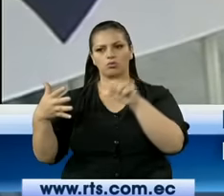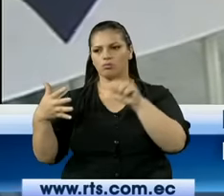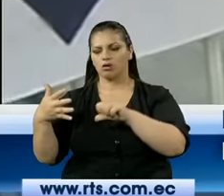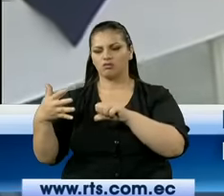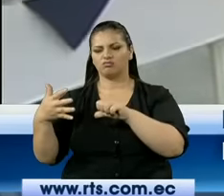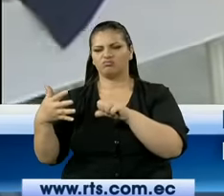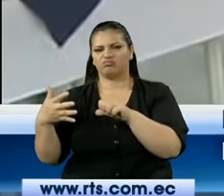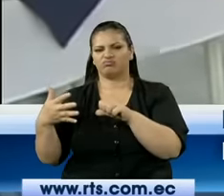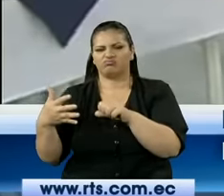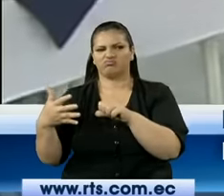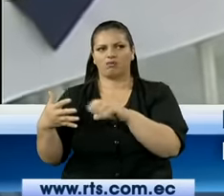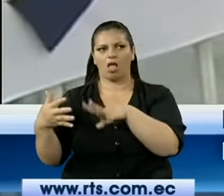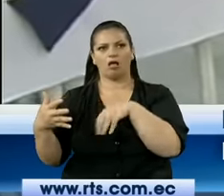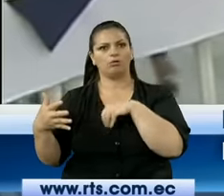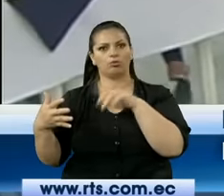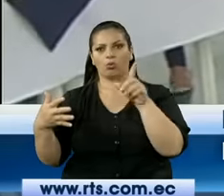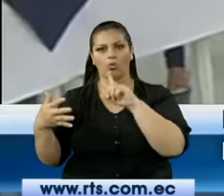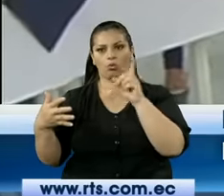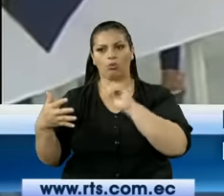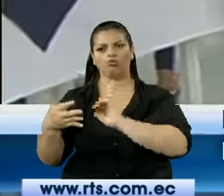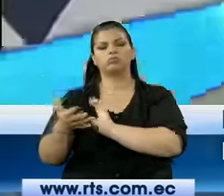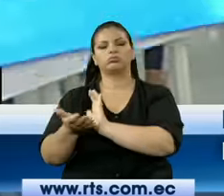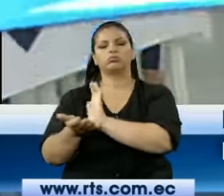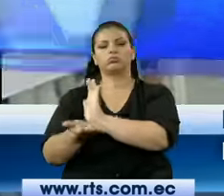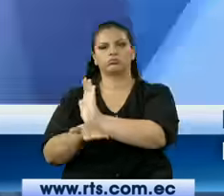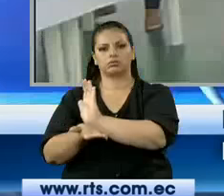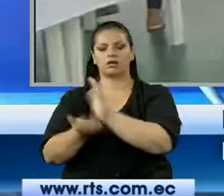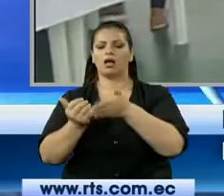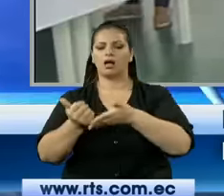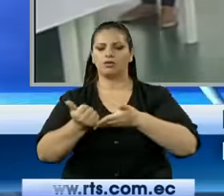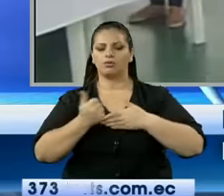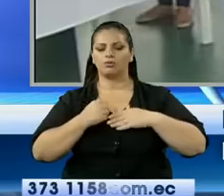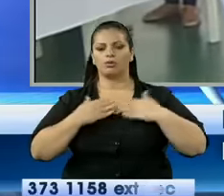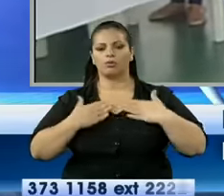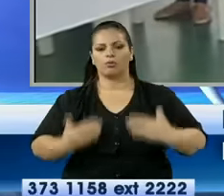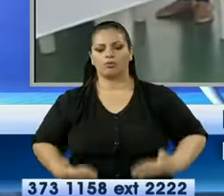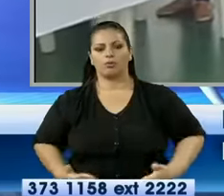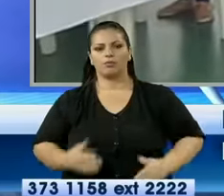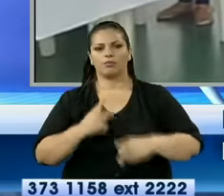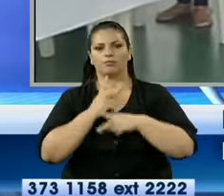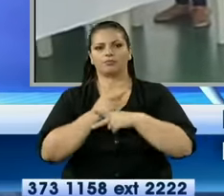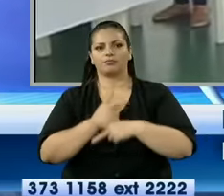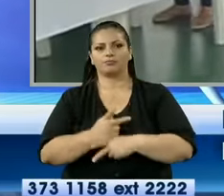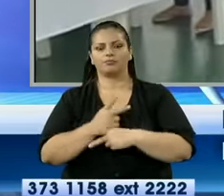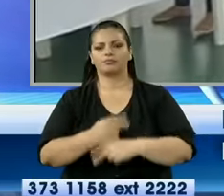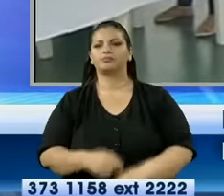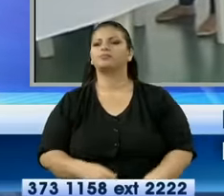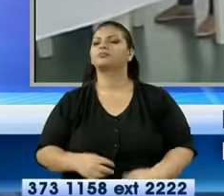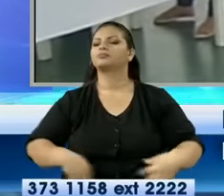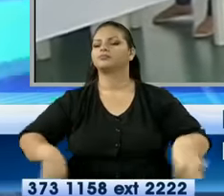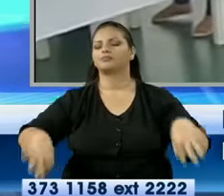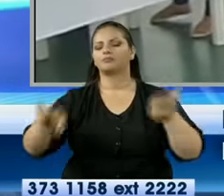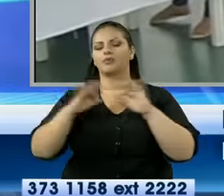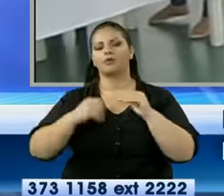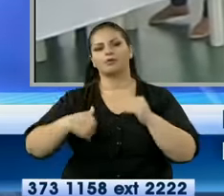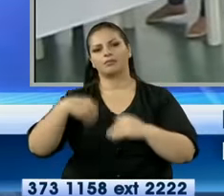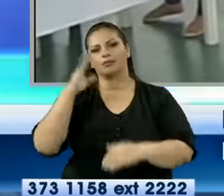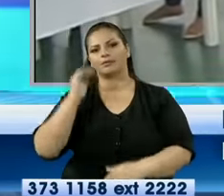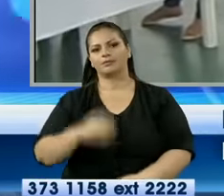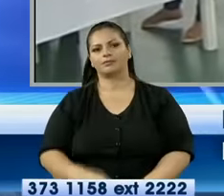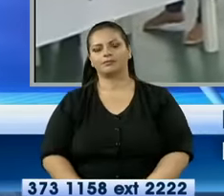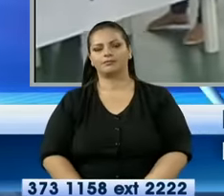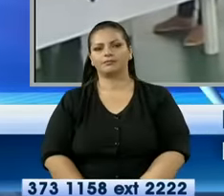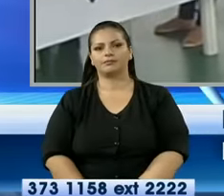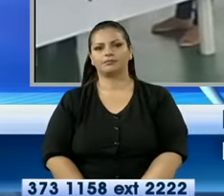muchísimo, muchísimo, muchísimo tiempo. Hugo, Rosalena. Así es, Enrique, hay que prevenir lo más así importante es, en todo tipo de enfermedades. Sí, claro